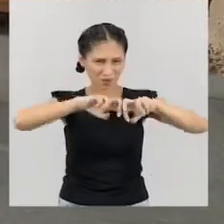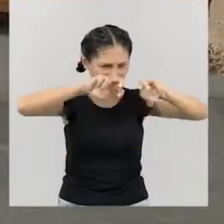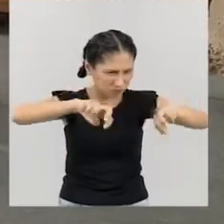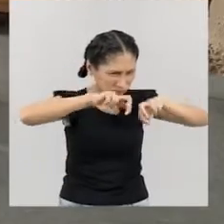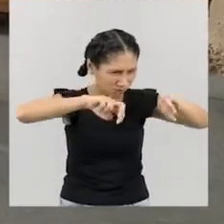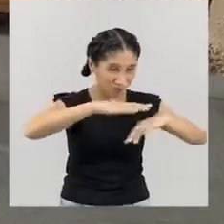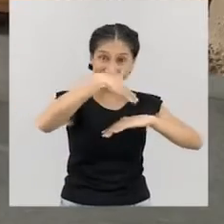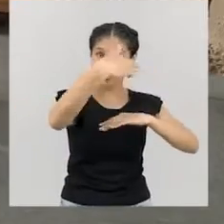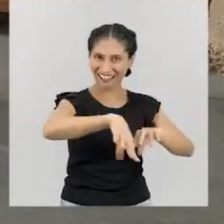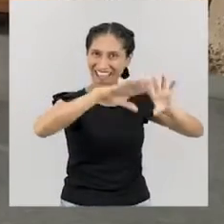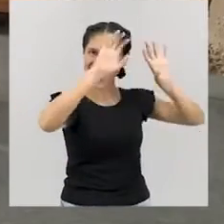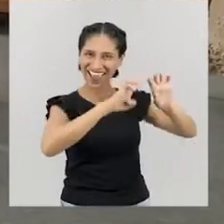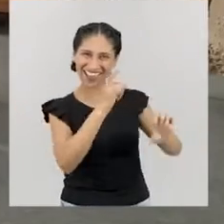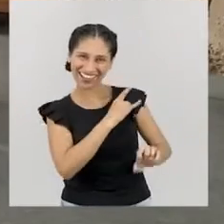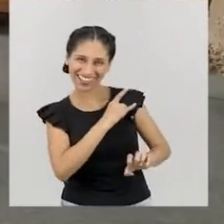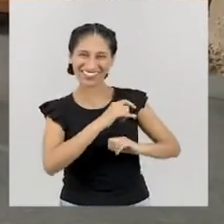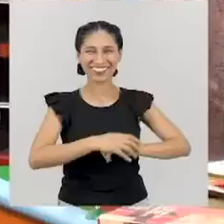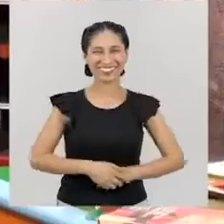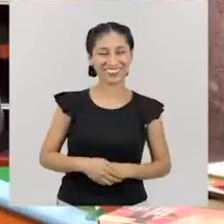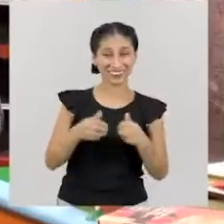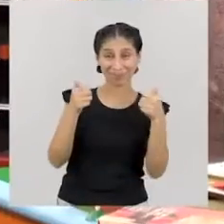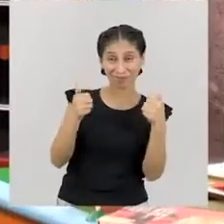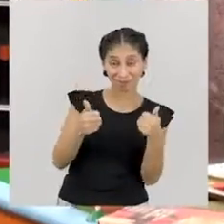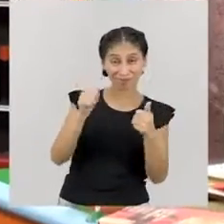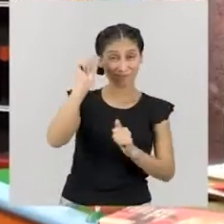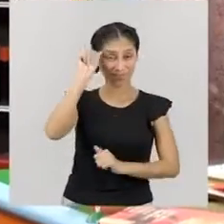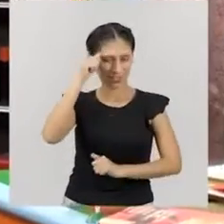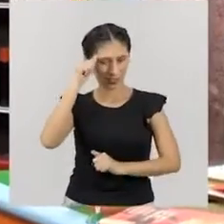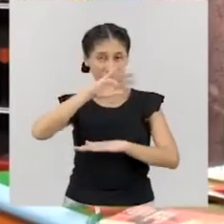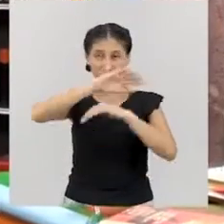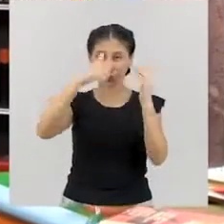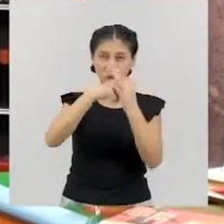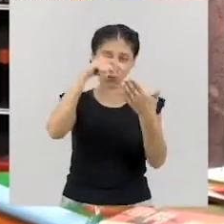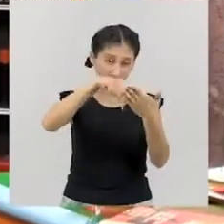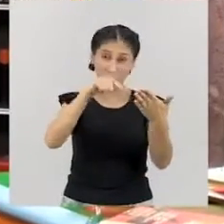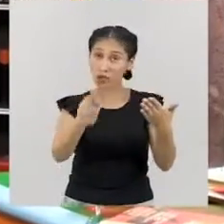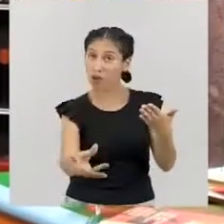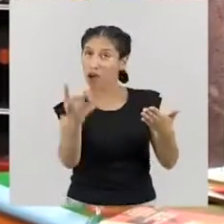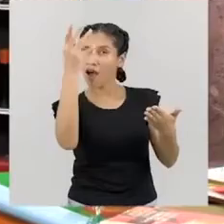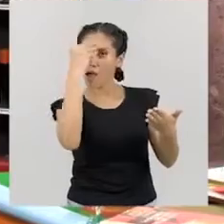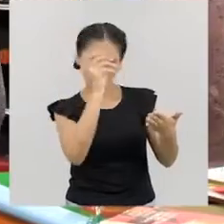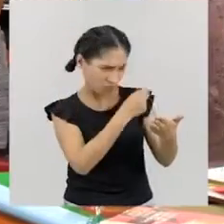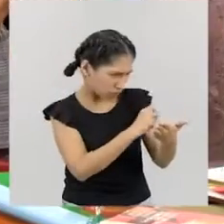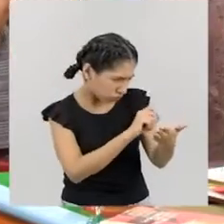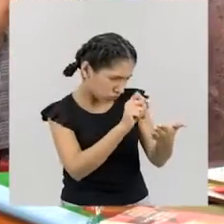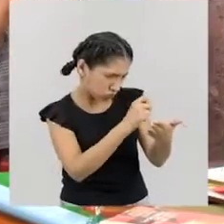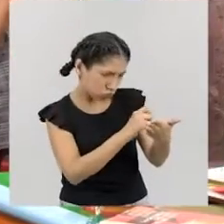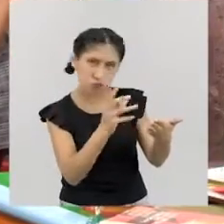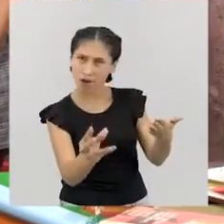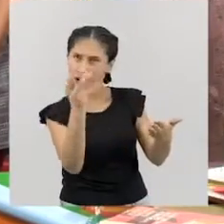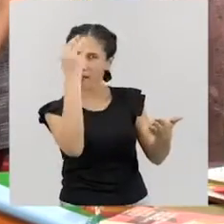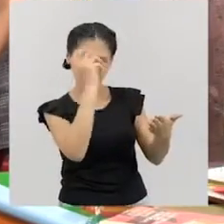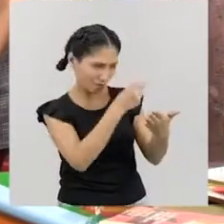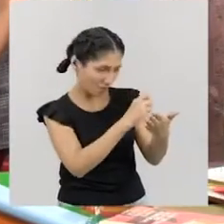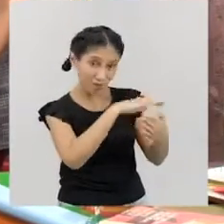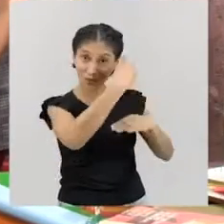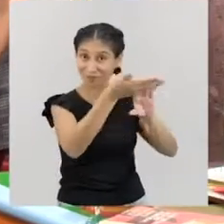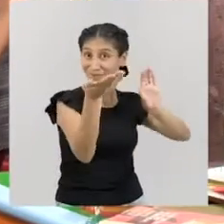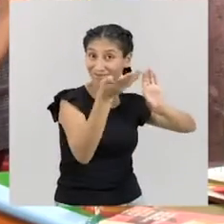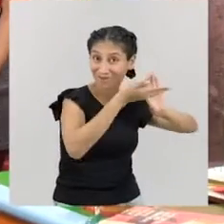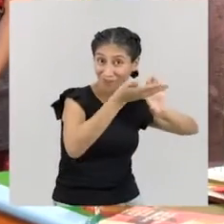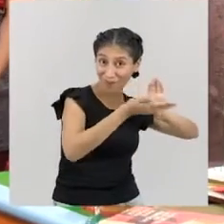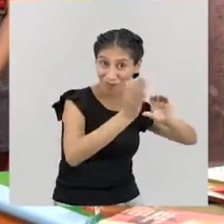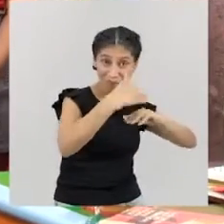para ganarle a ese examen de admisión. No se olviden guardar todas sus notas sobre la experiencia de hoy, a fin de que puedan